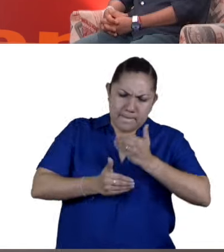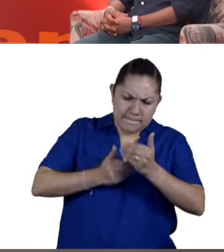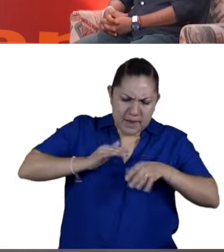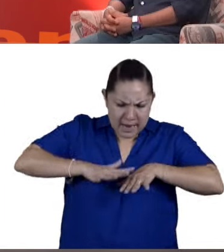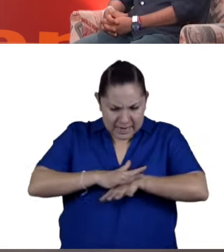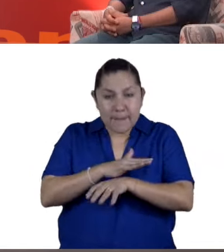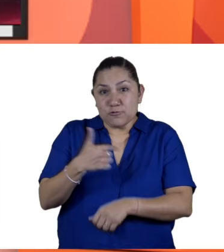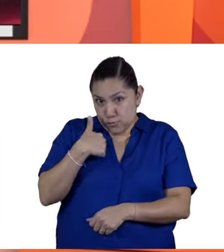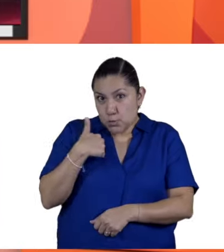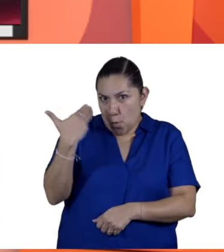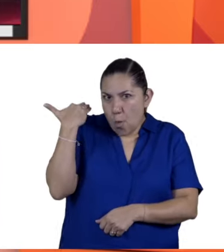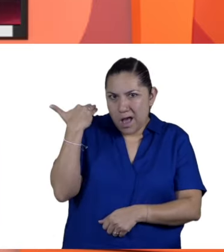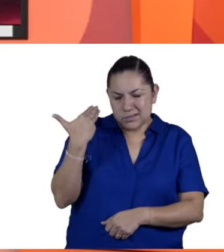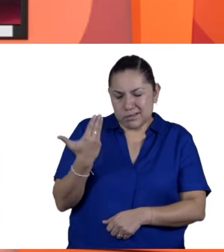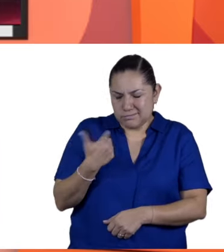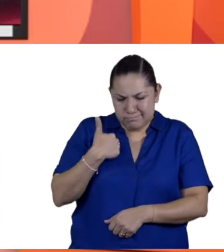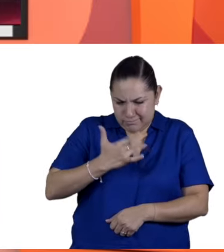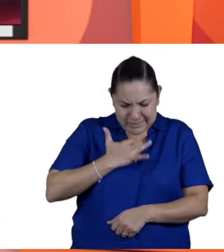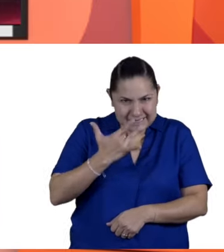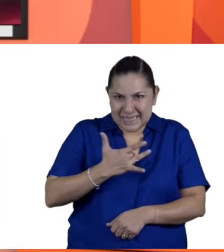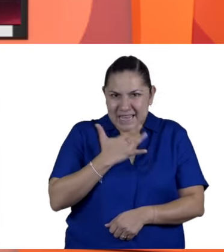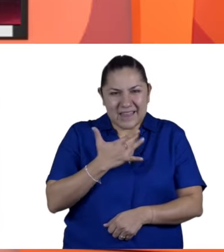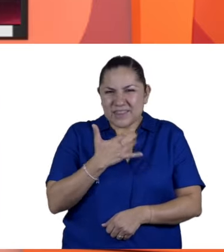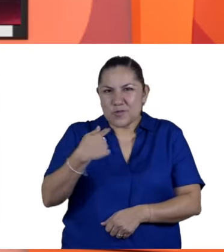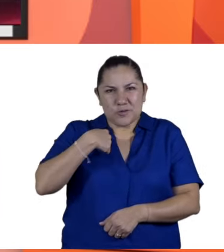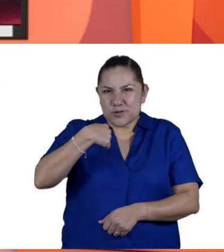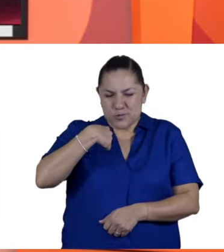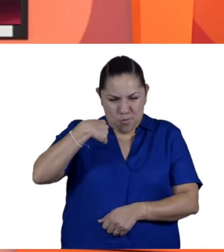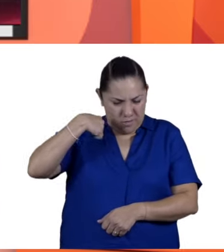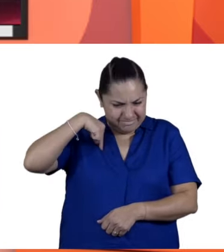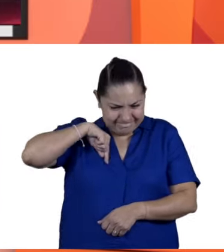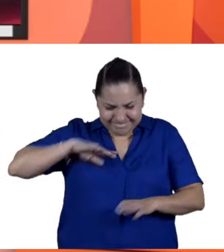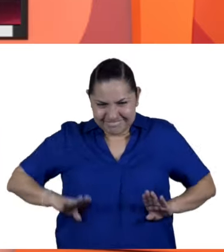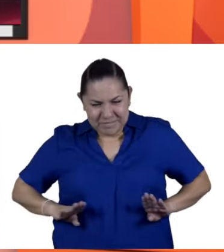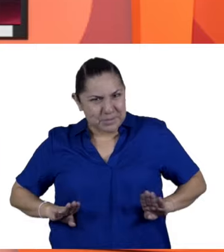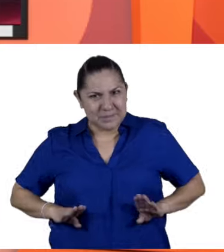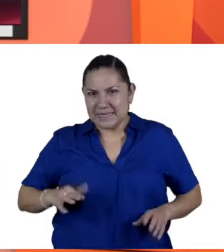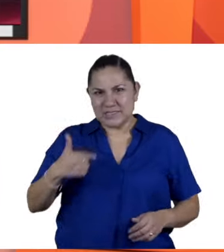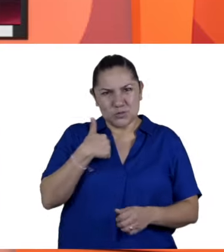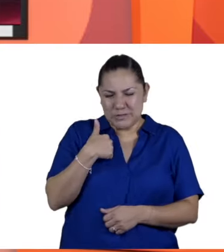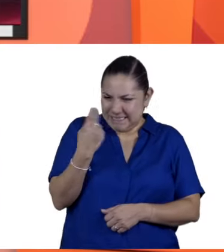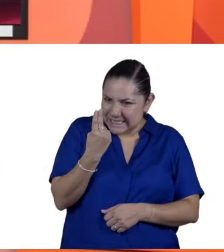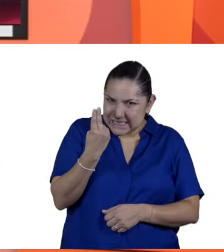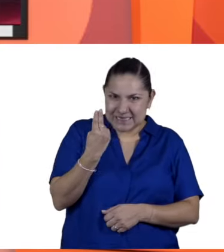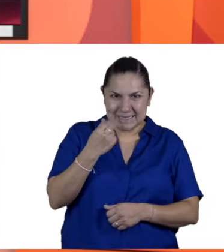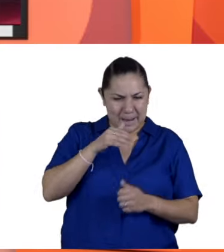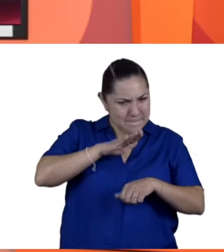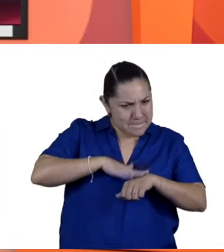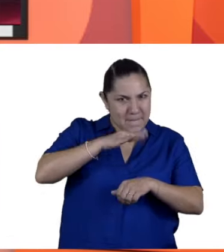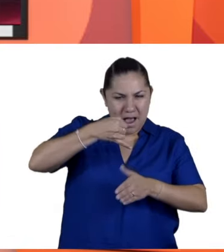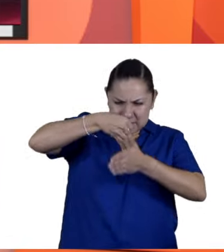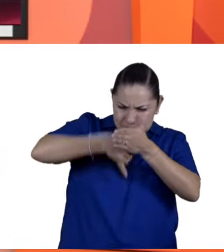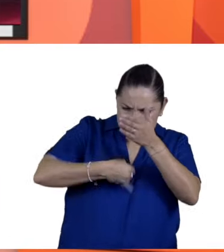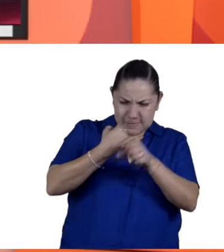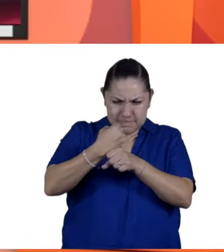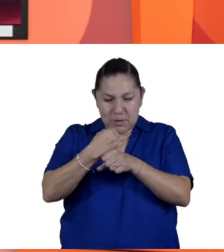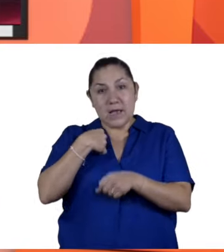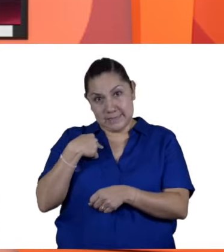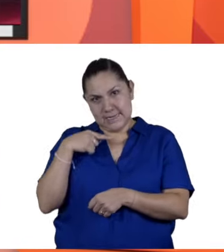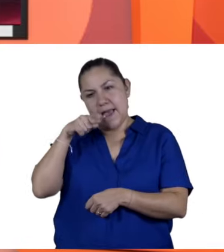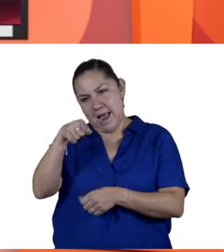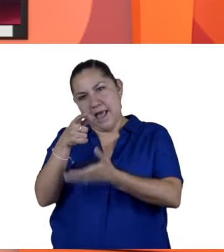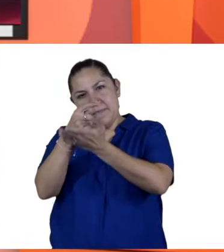esto que estoy viviendo y necesito explorar más a fondo qué soy y empecé a ir a terapia. Una terapia enfocada al